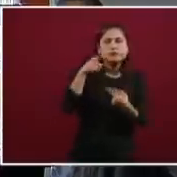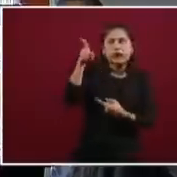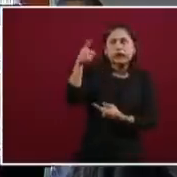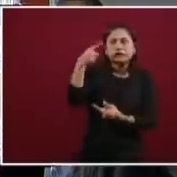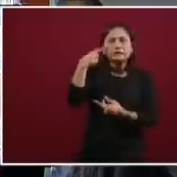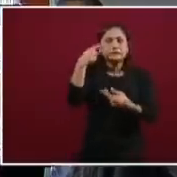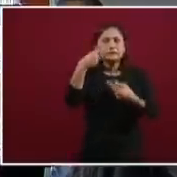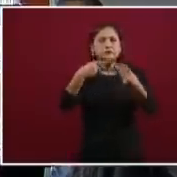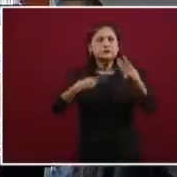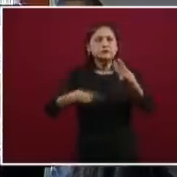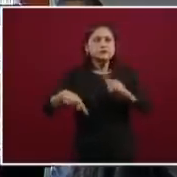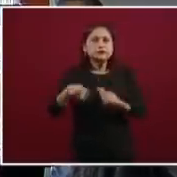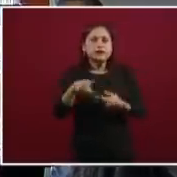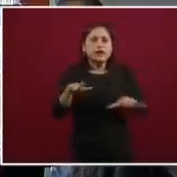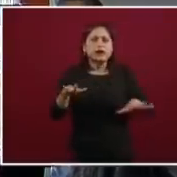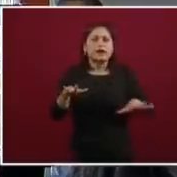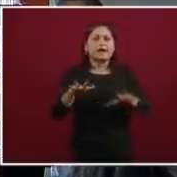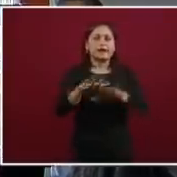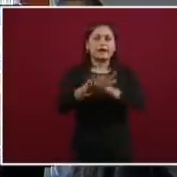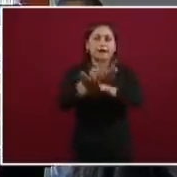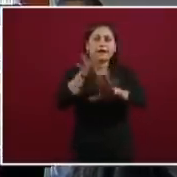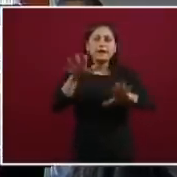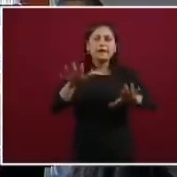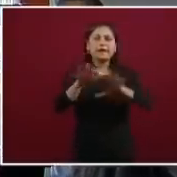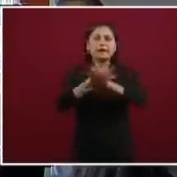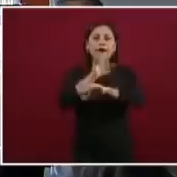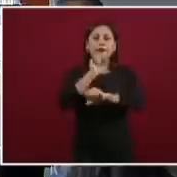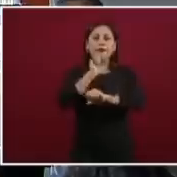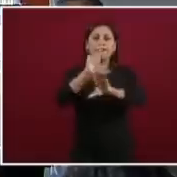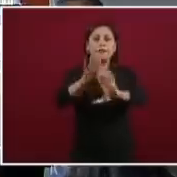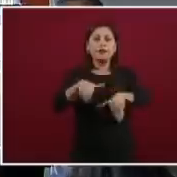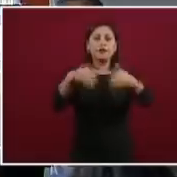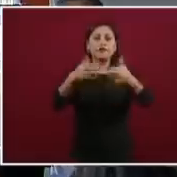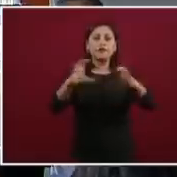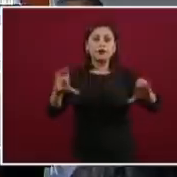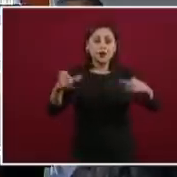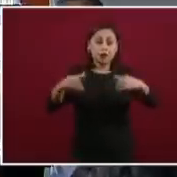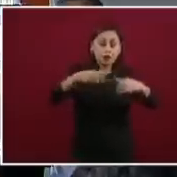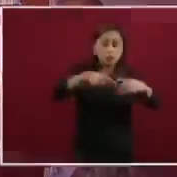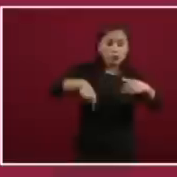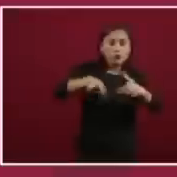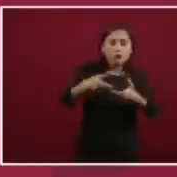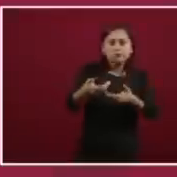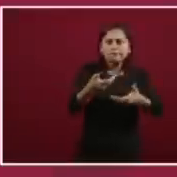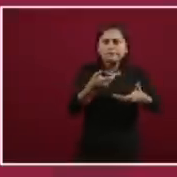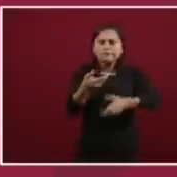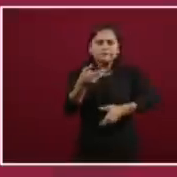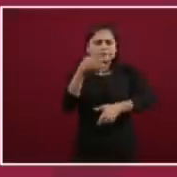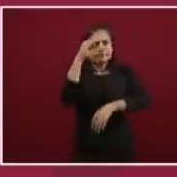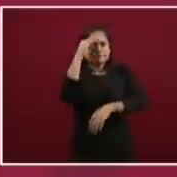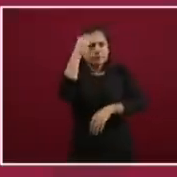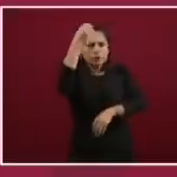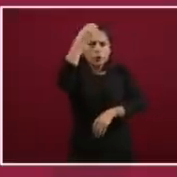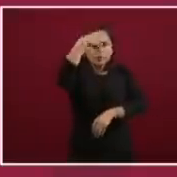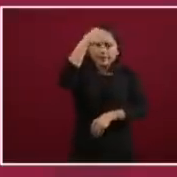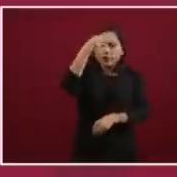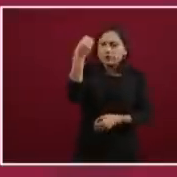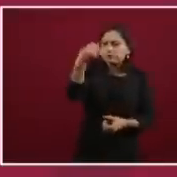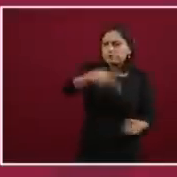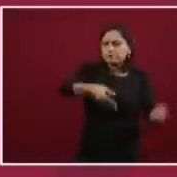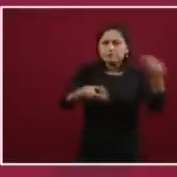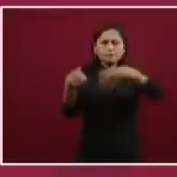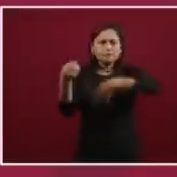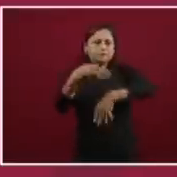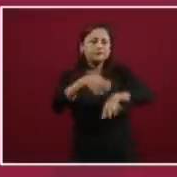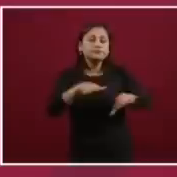en el trato comunitario social son nuestros temas